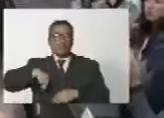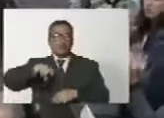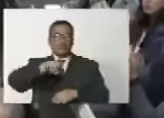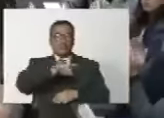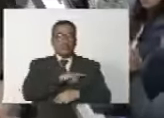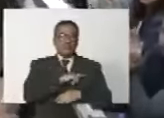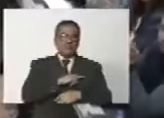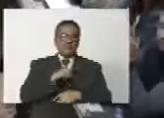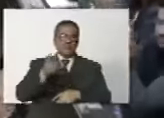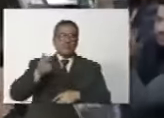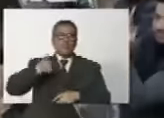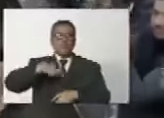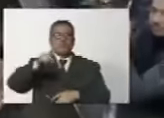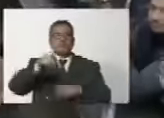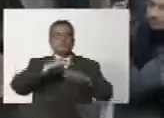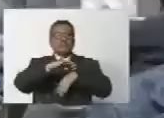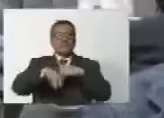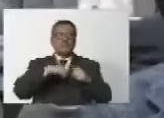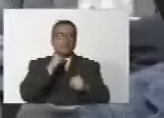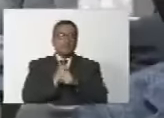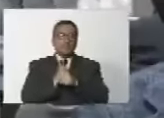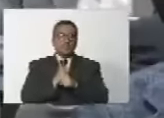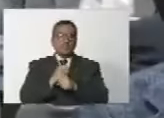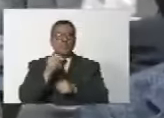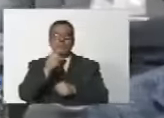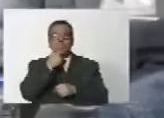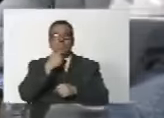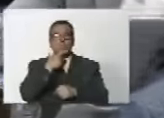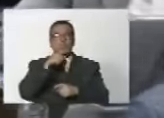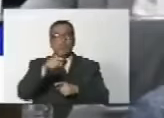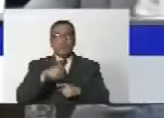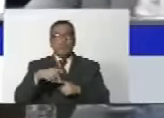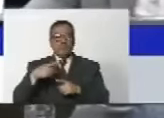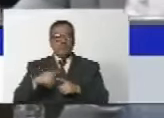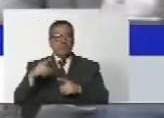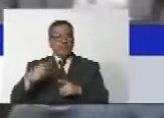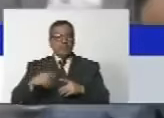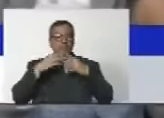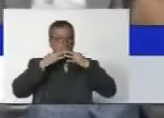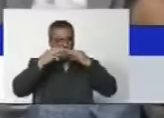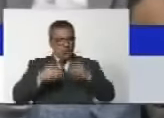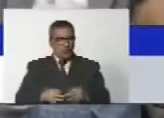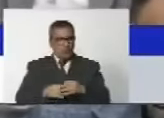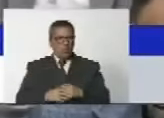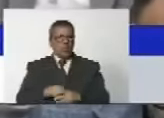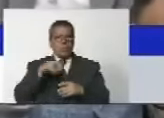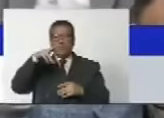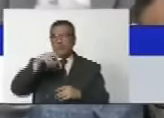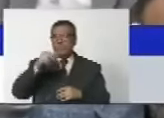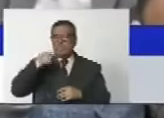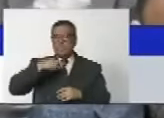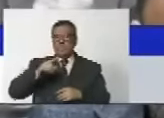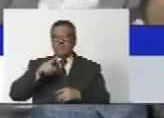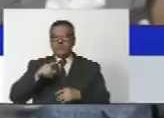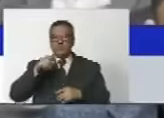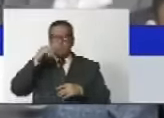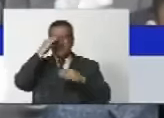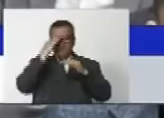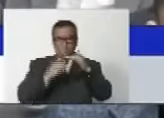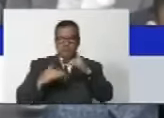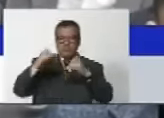nosotros vamos a tener esta jornada hermosa de lo que es la democracia de verdad, no la democracia